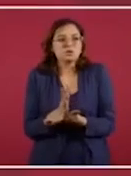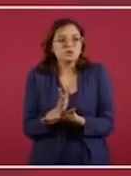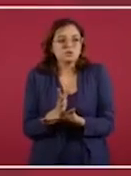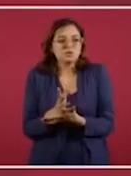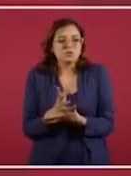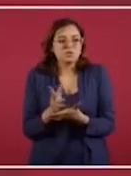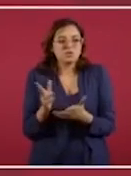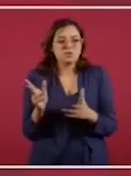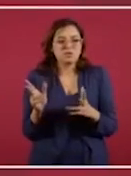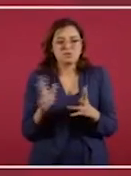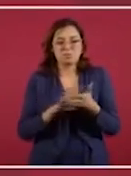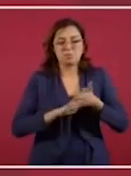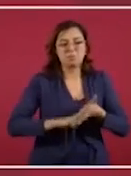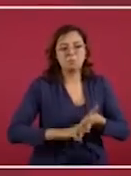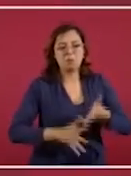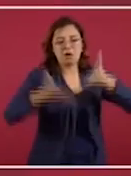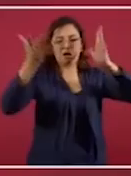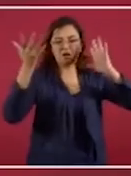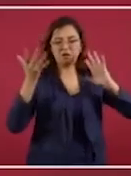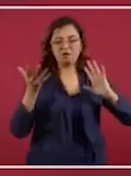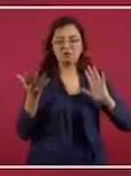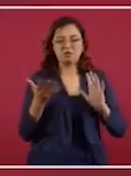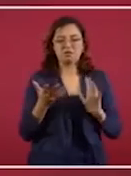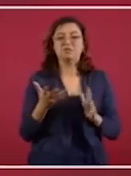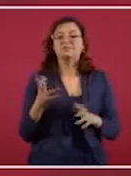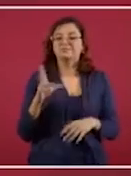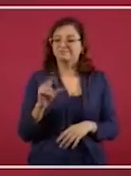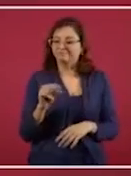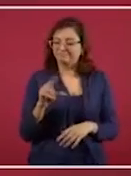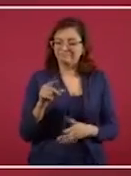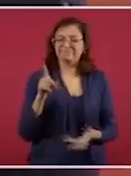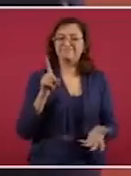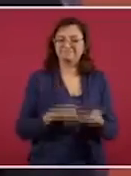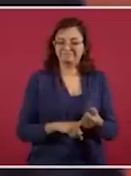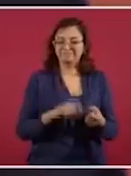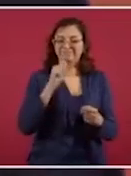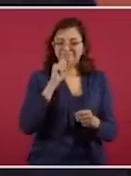la violencia, sino